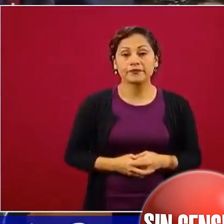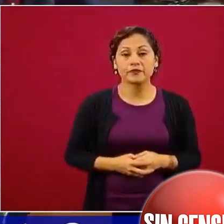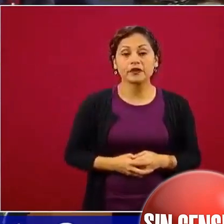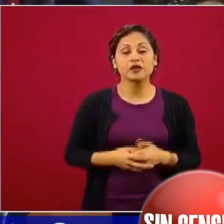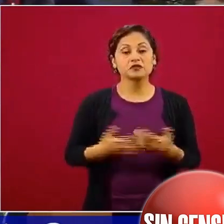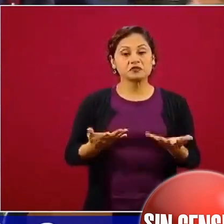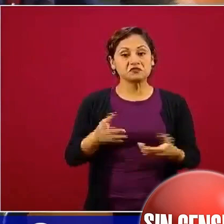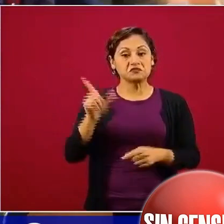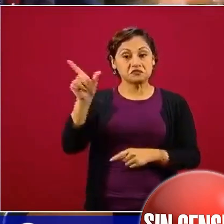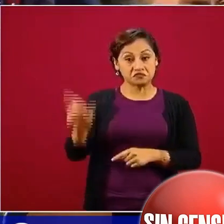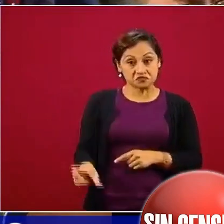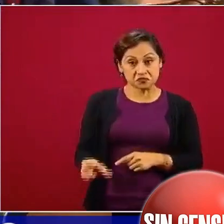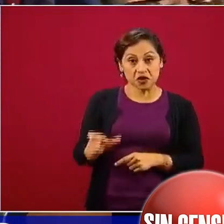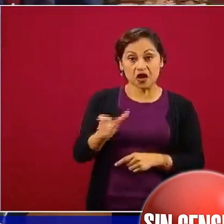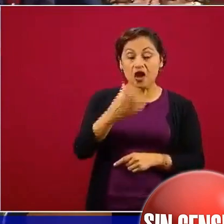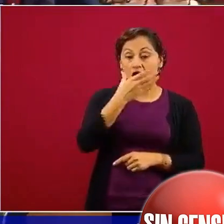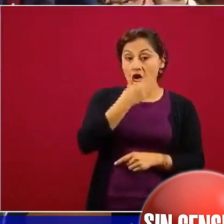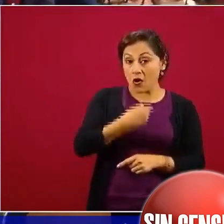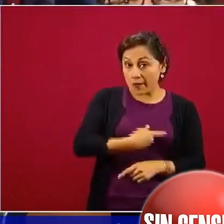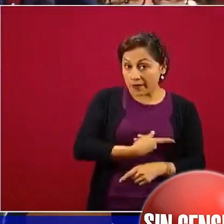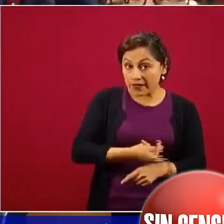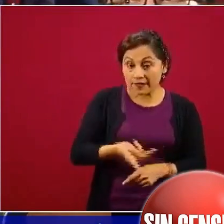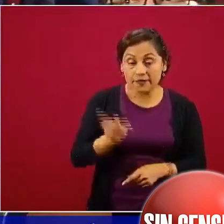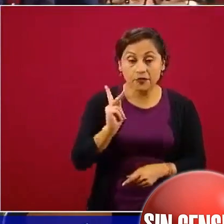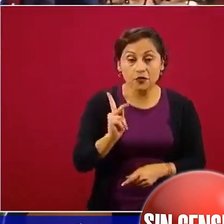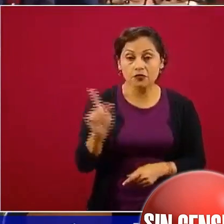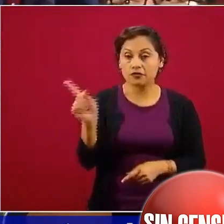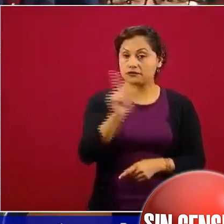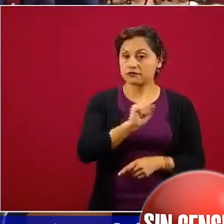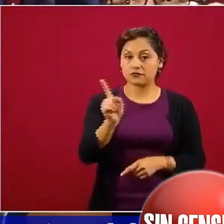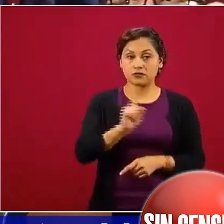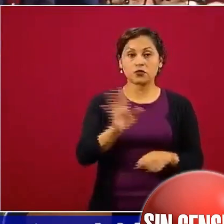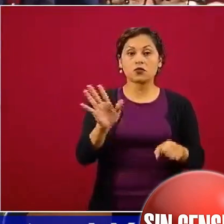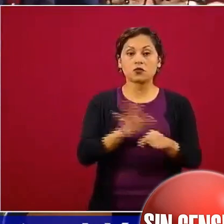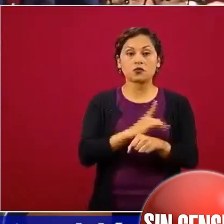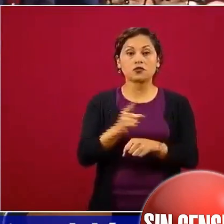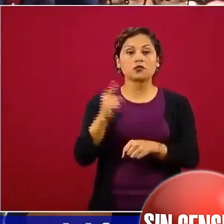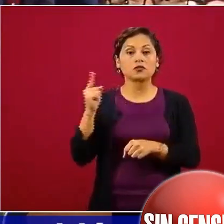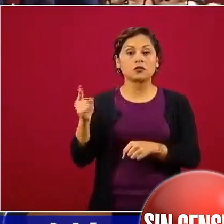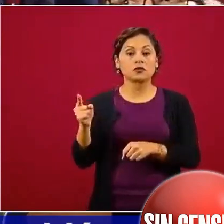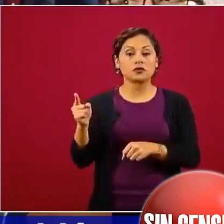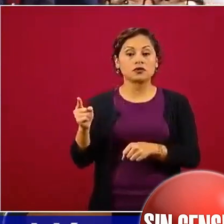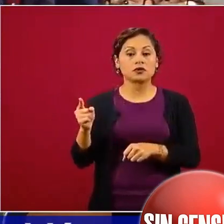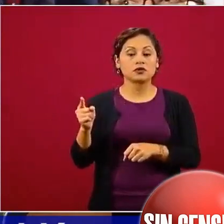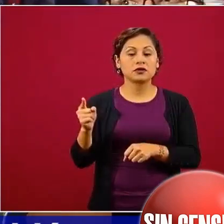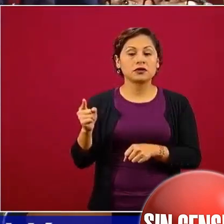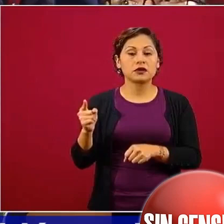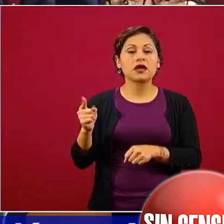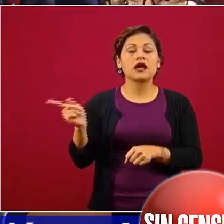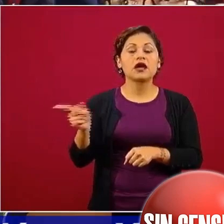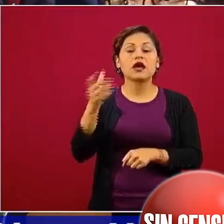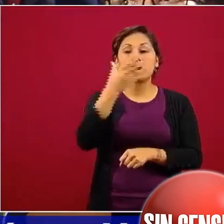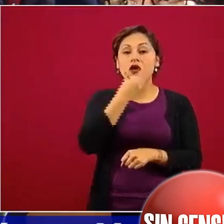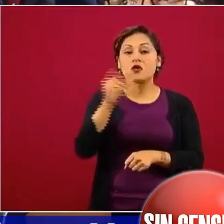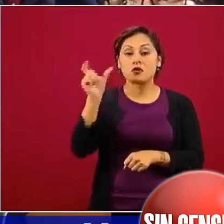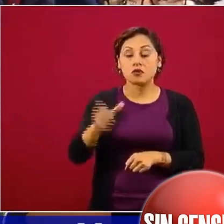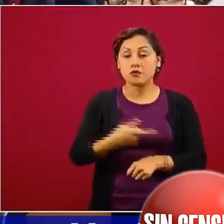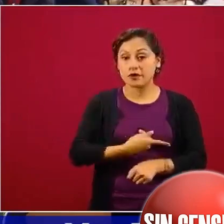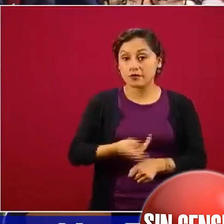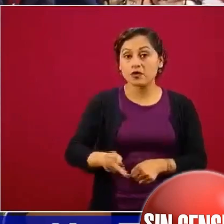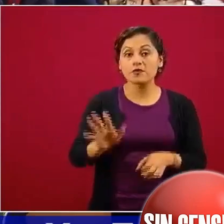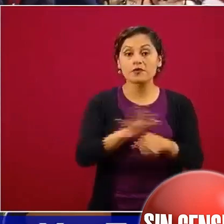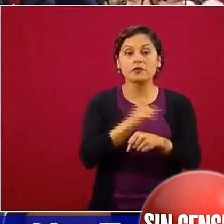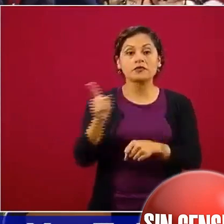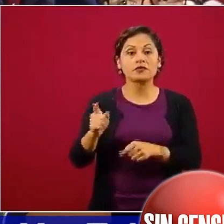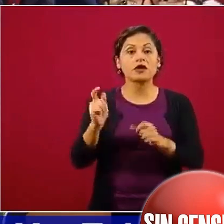pues su testamento, su propiedad solamente dejó 52,000 pesos. Ese es un ejemplo de